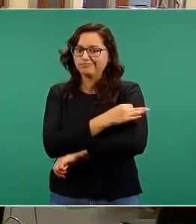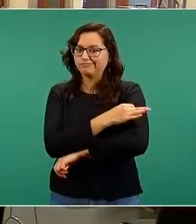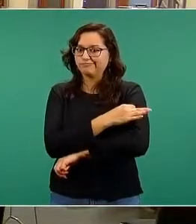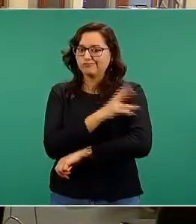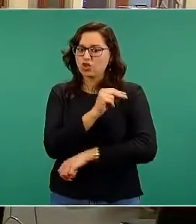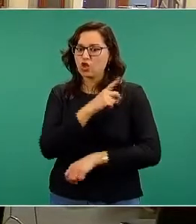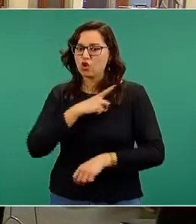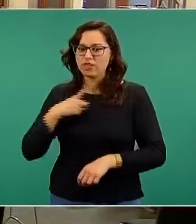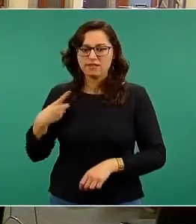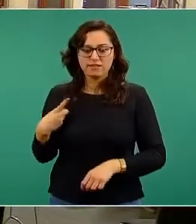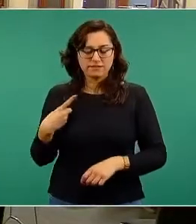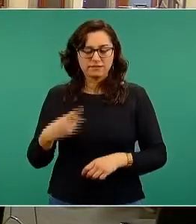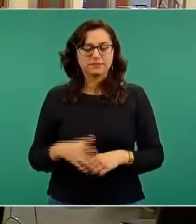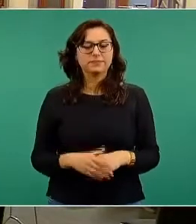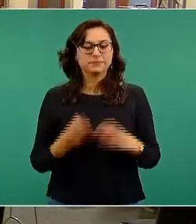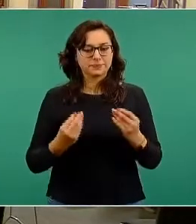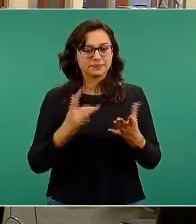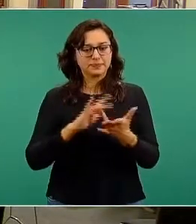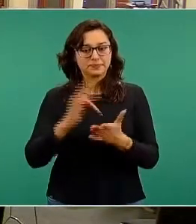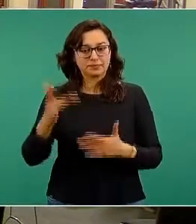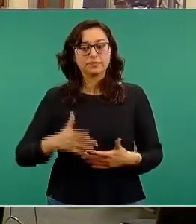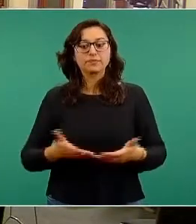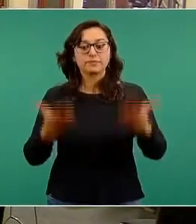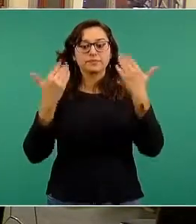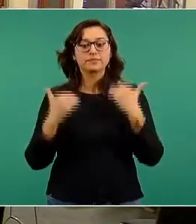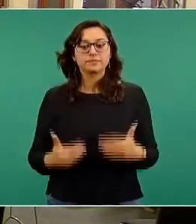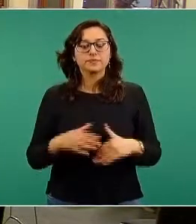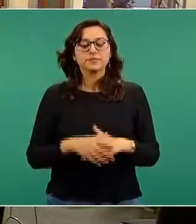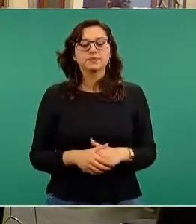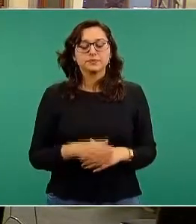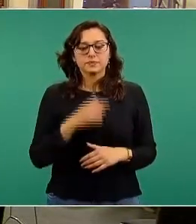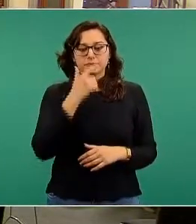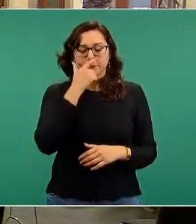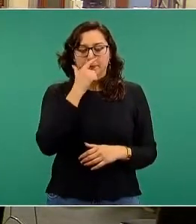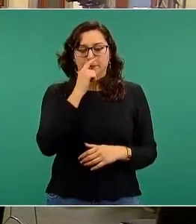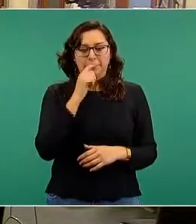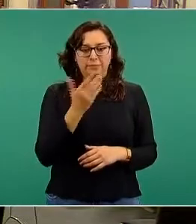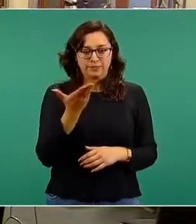gracias. Por favor, usted adelante y nos seguimos con Héctor.